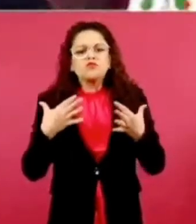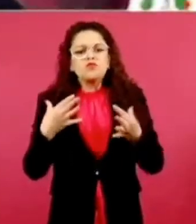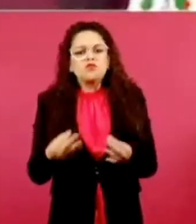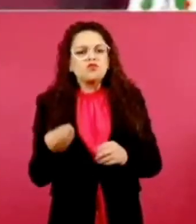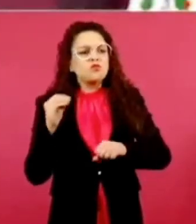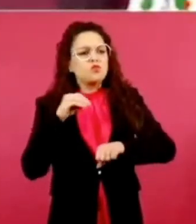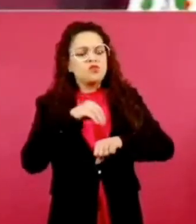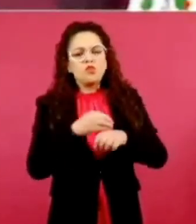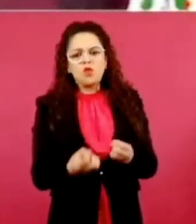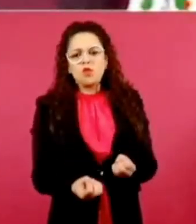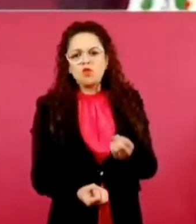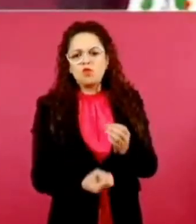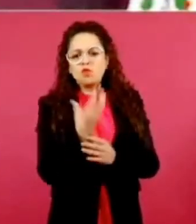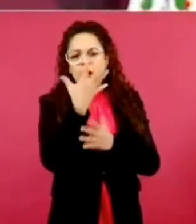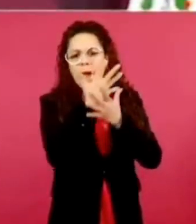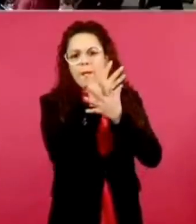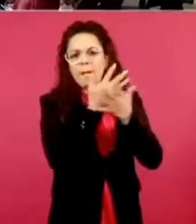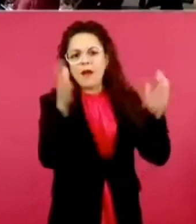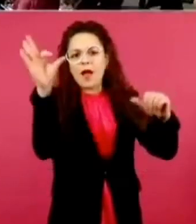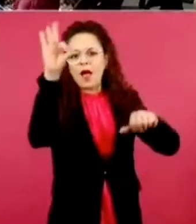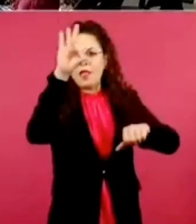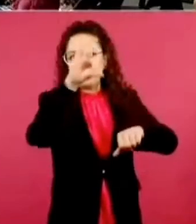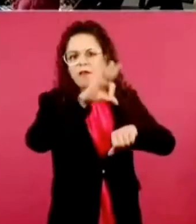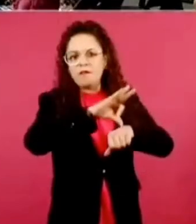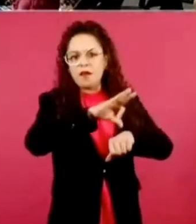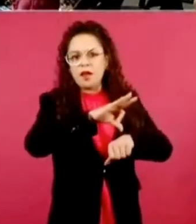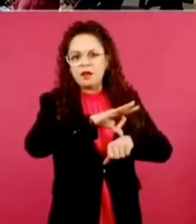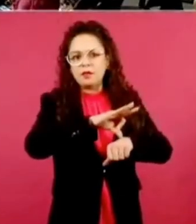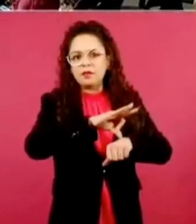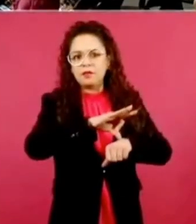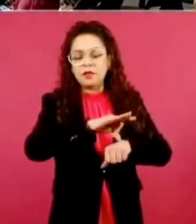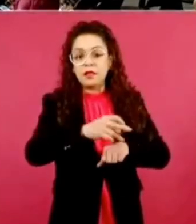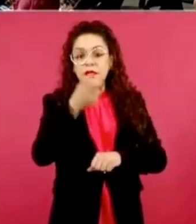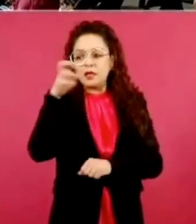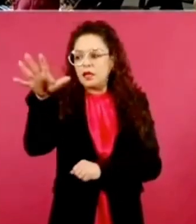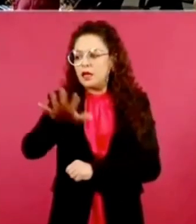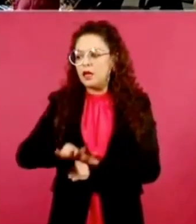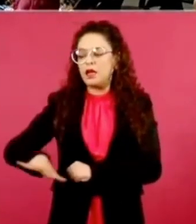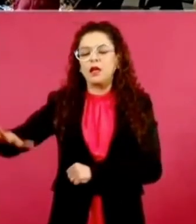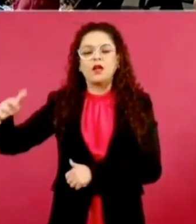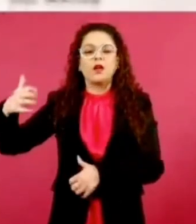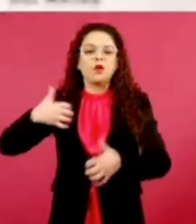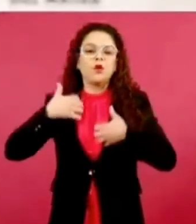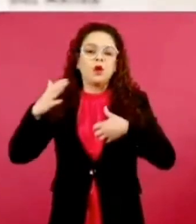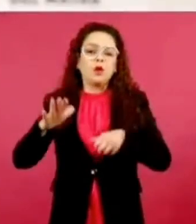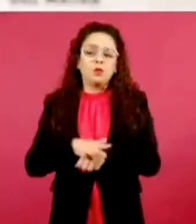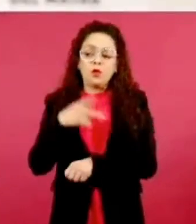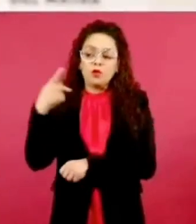ya se nos fue por completo todo el negocio de la distribución.